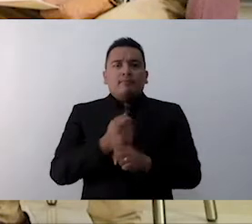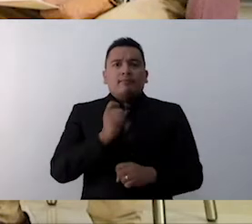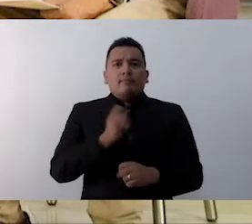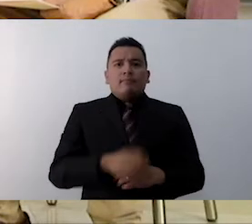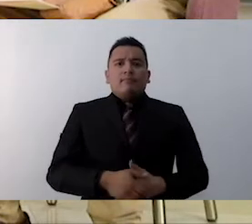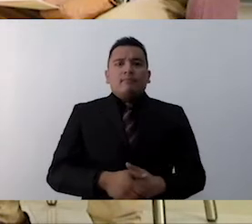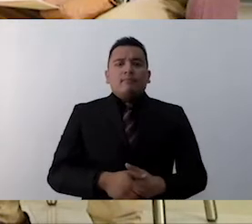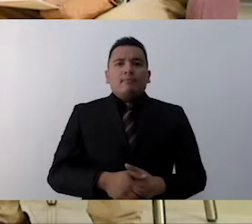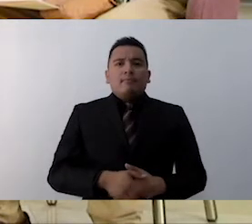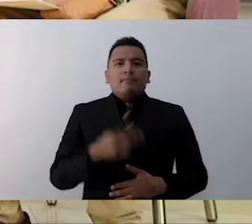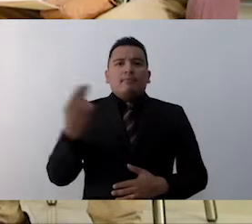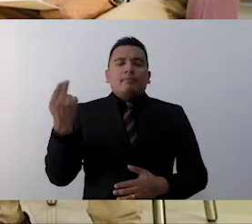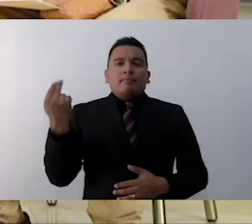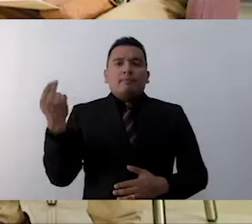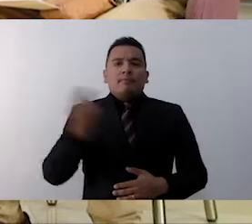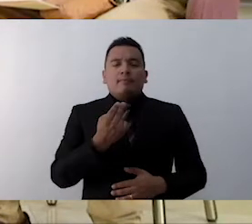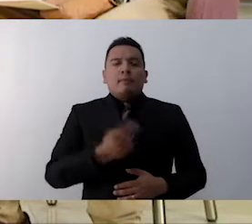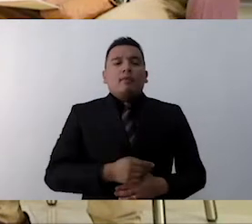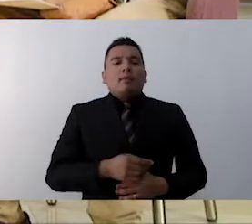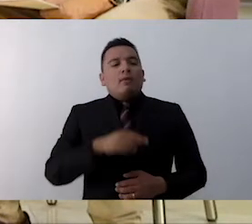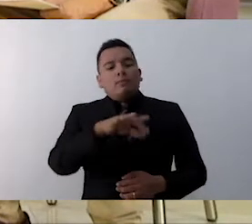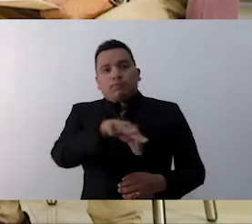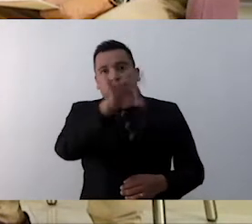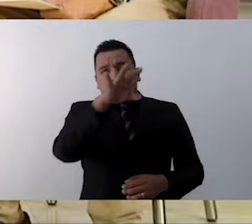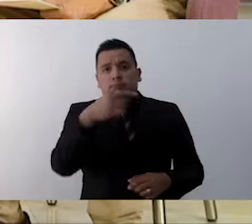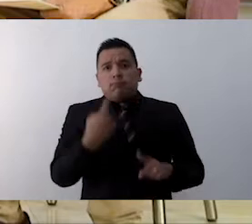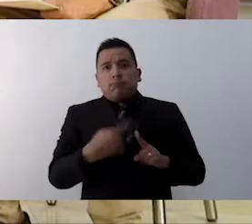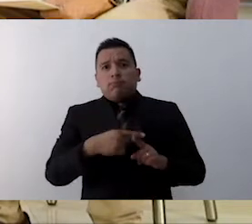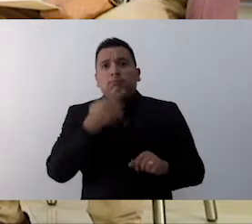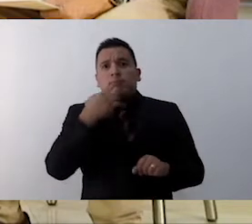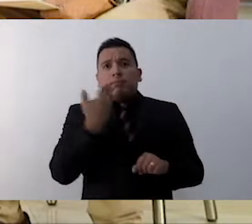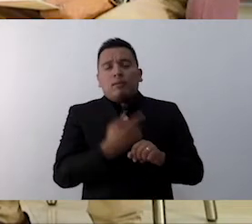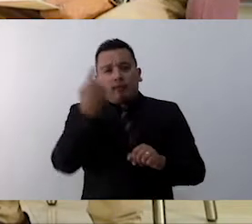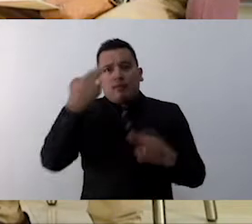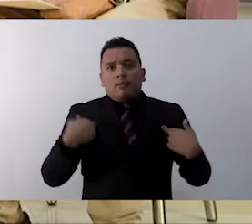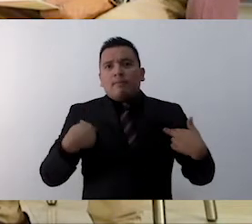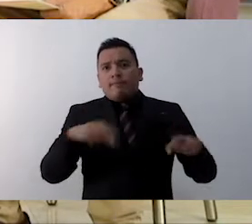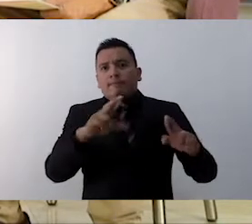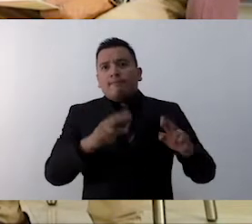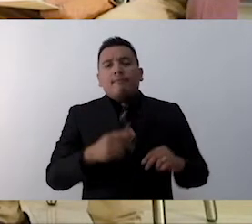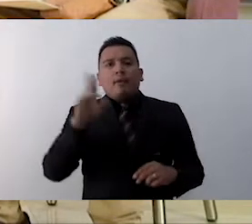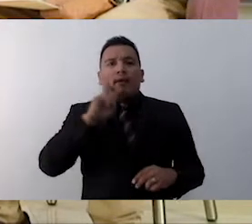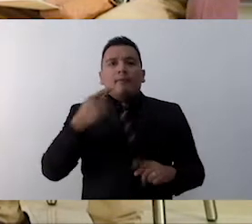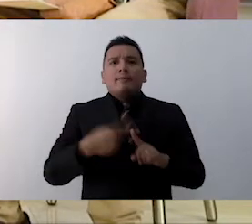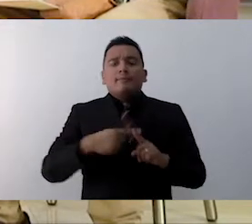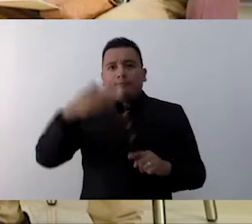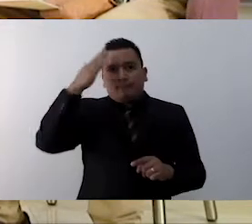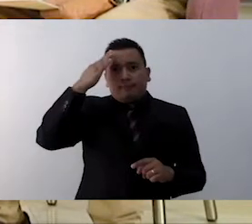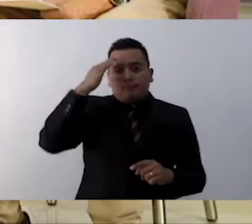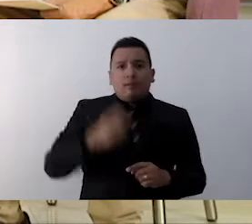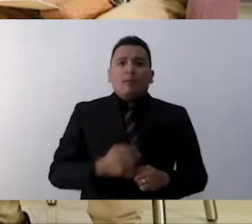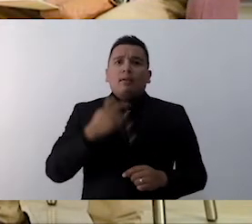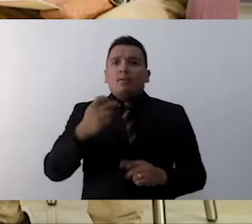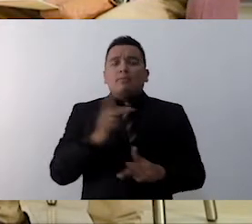esencial de las personas es participar en la selección de las personas, de los representantes que toman